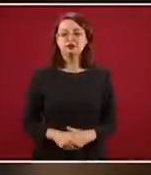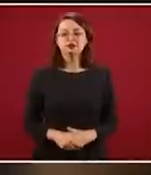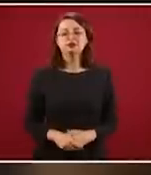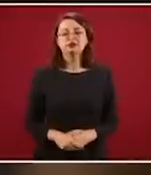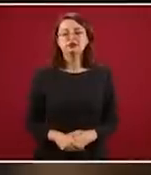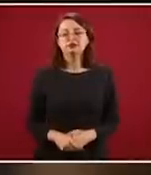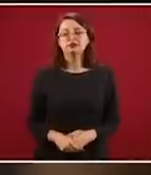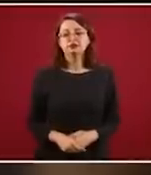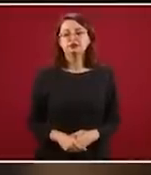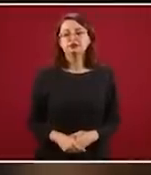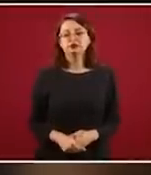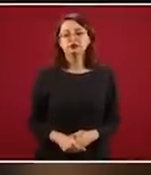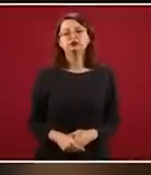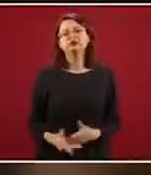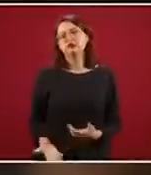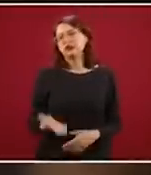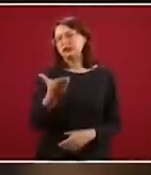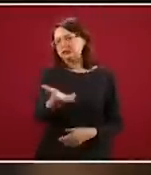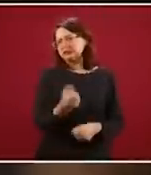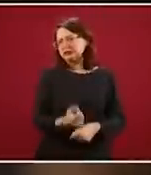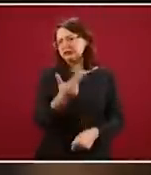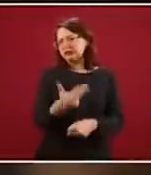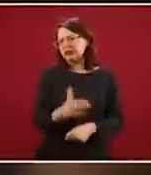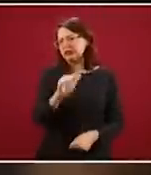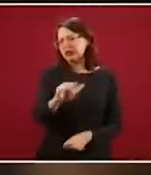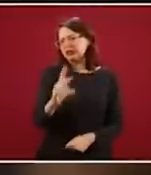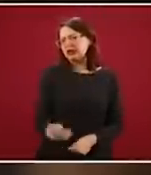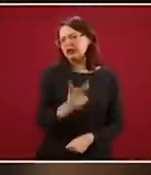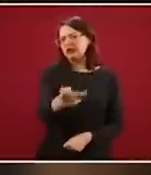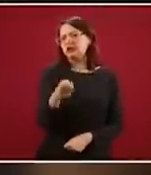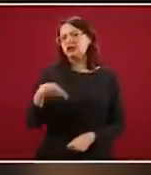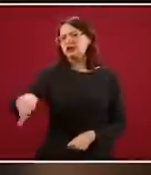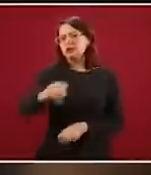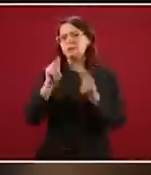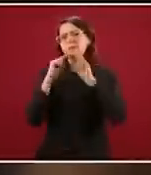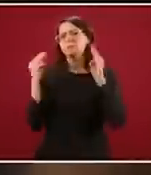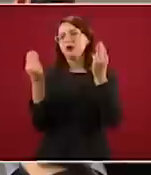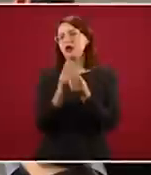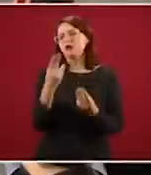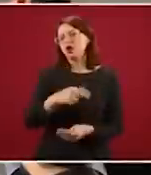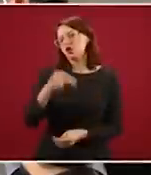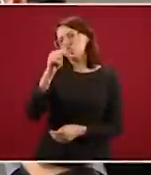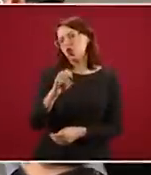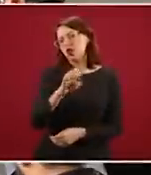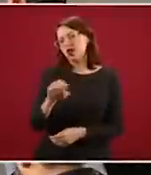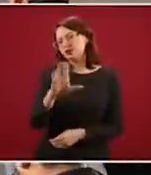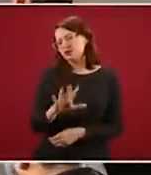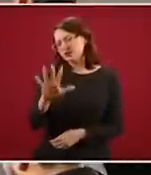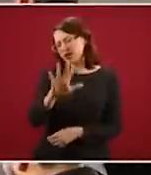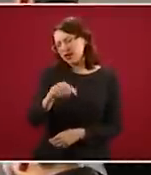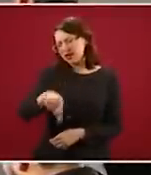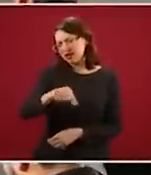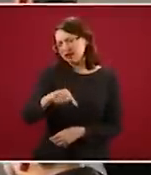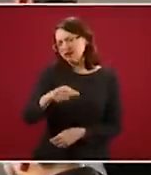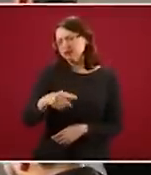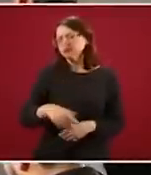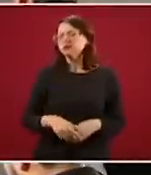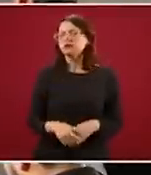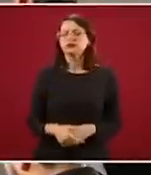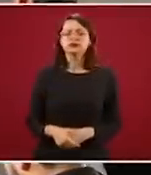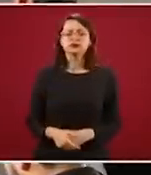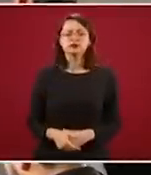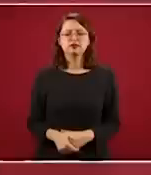que podría estar involucrado el cártel del noreste. Bueno, es una